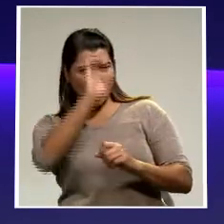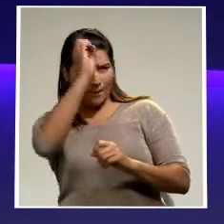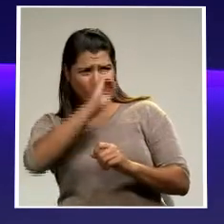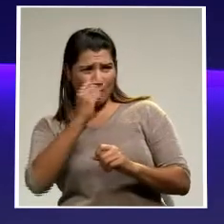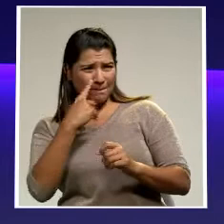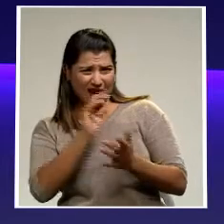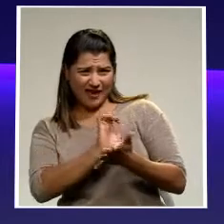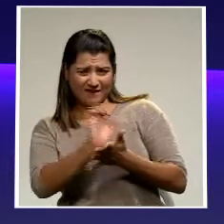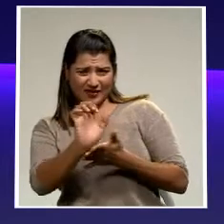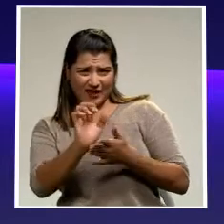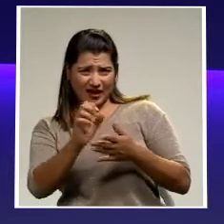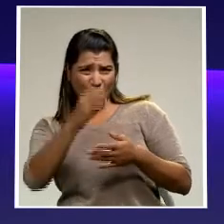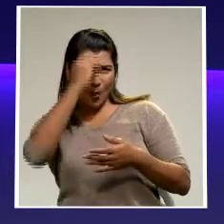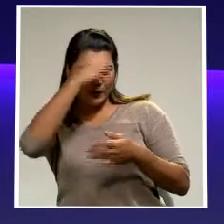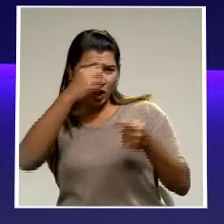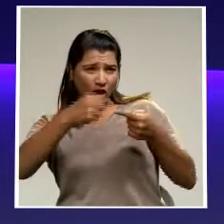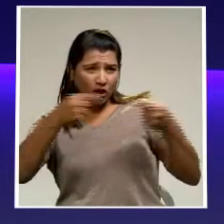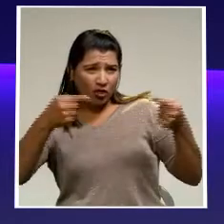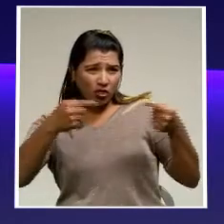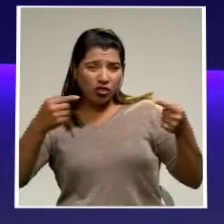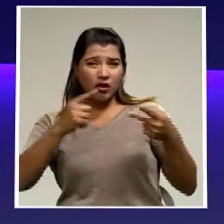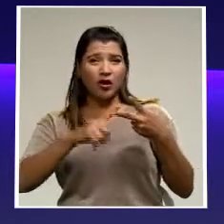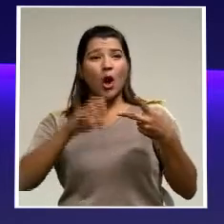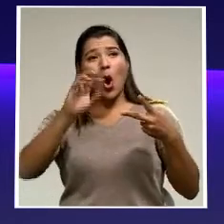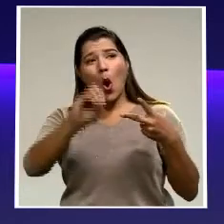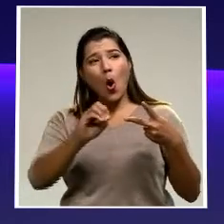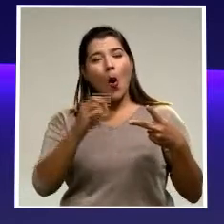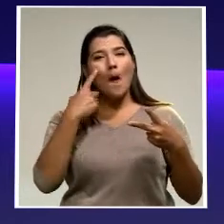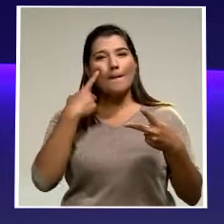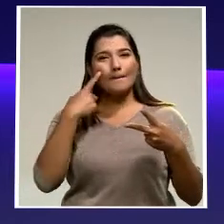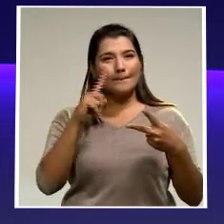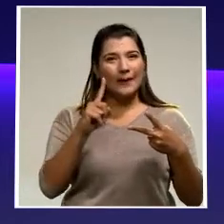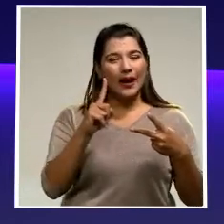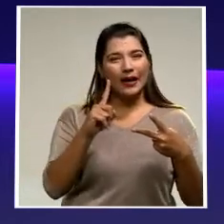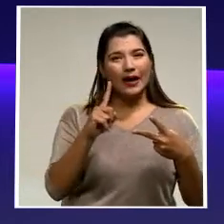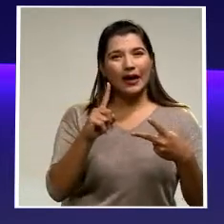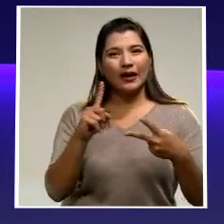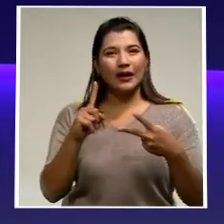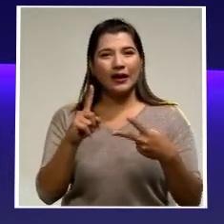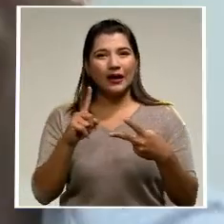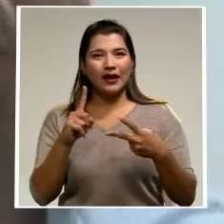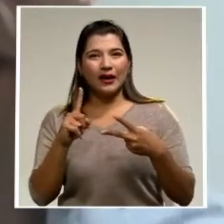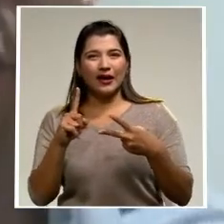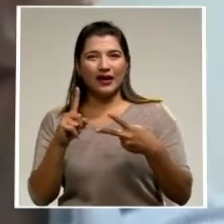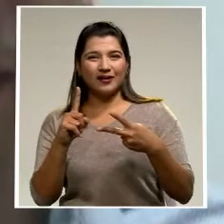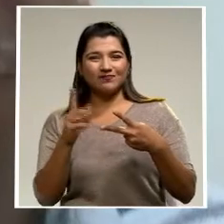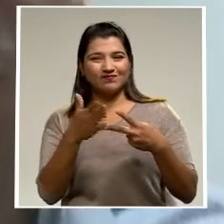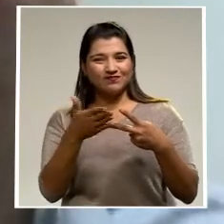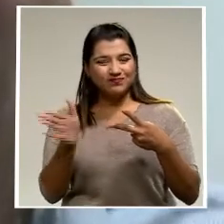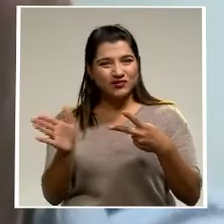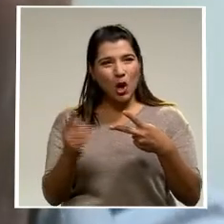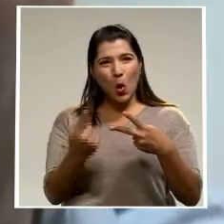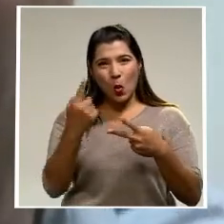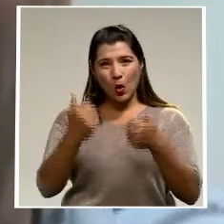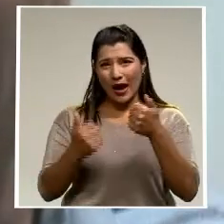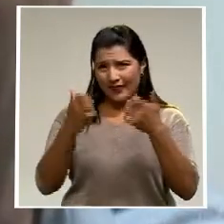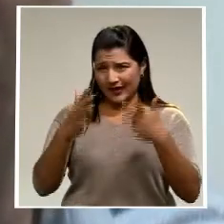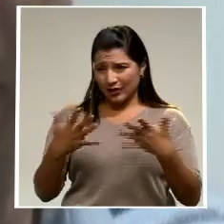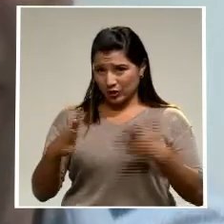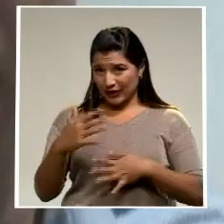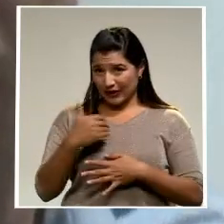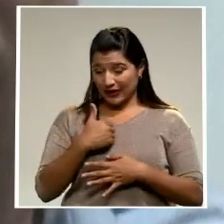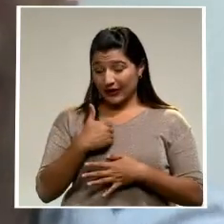para descarrilar una de las candidaturas que ya existen? Hay que tomar en consideración, Ernesto, esto que estás mencionando, que